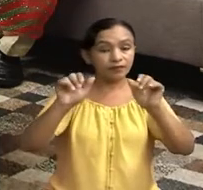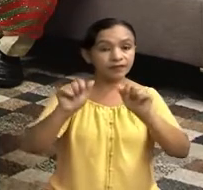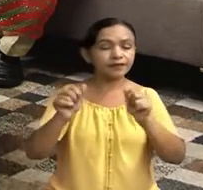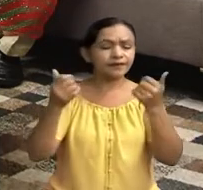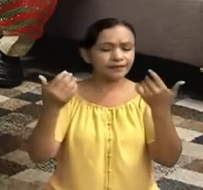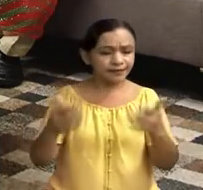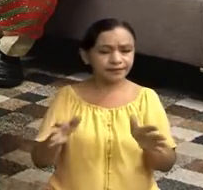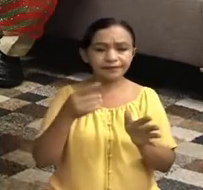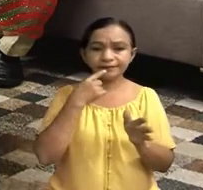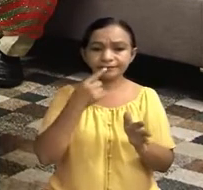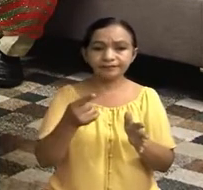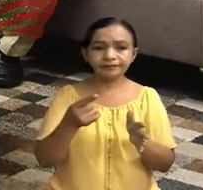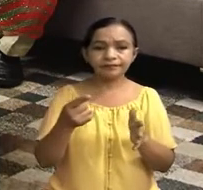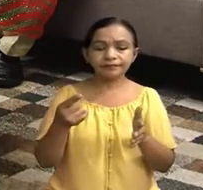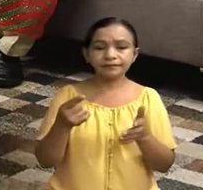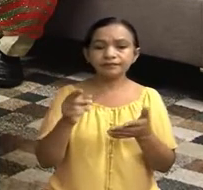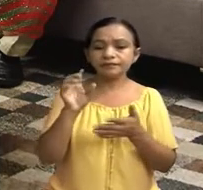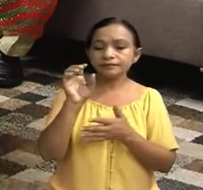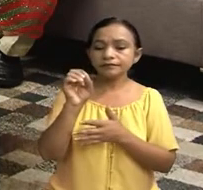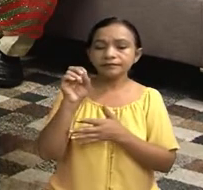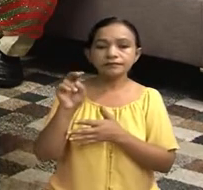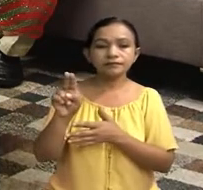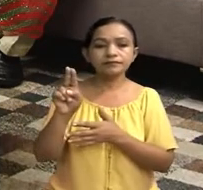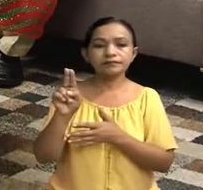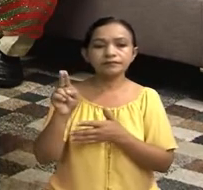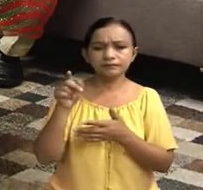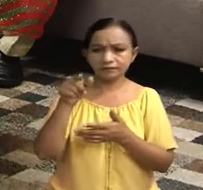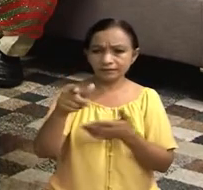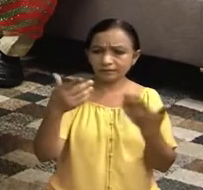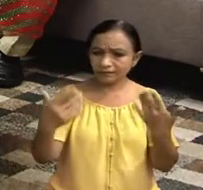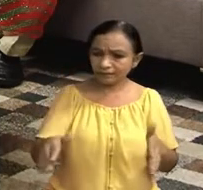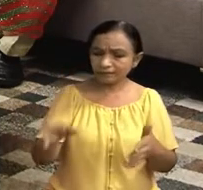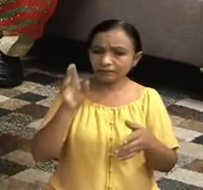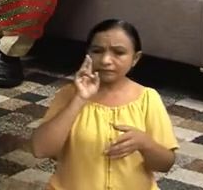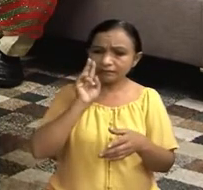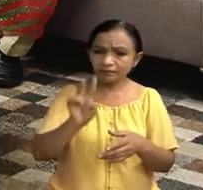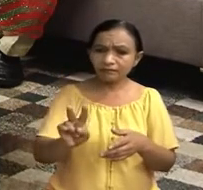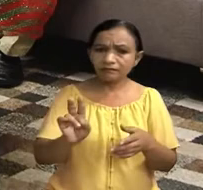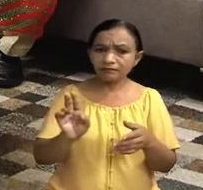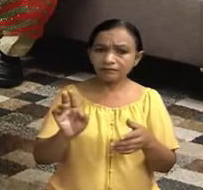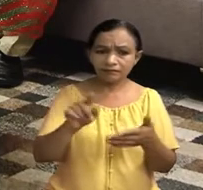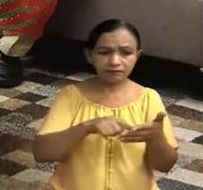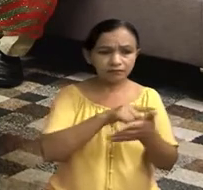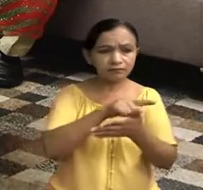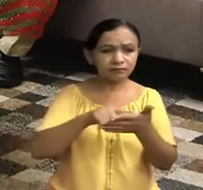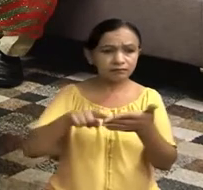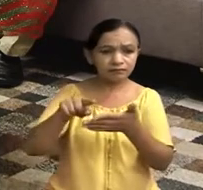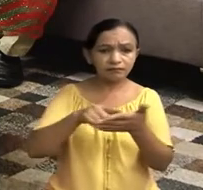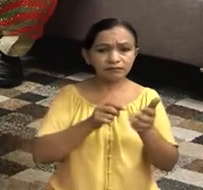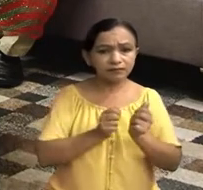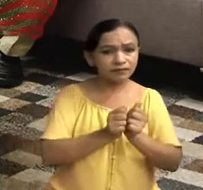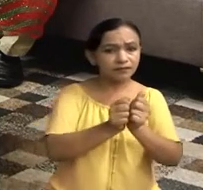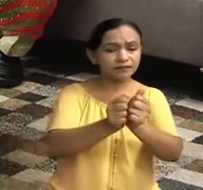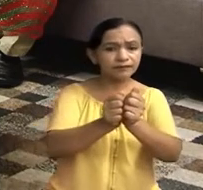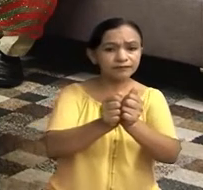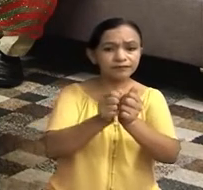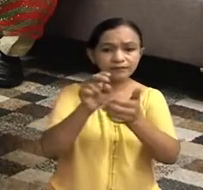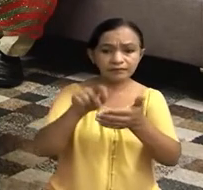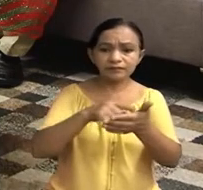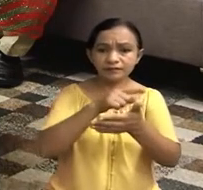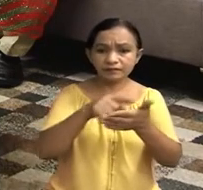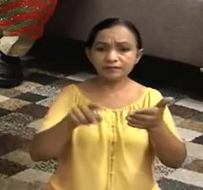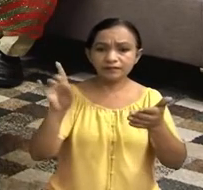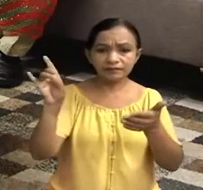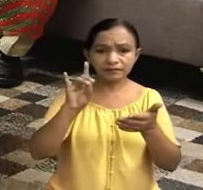estudios. Además, la Unión Europea también participó en el proceso de observación de las elecciones en Bolivia, de acompañamiento, perdón, en las elecciones en